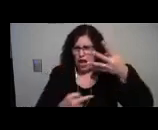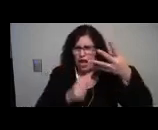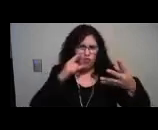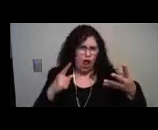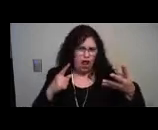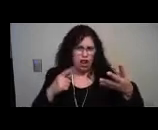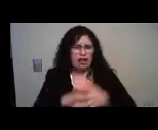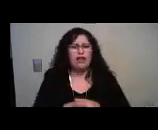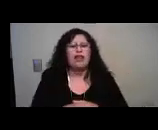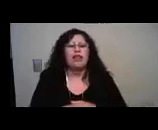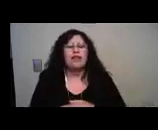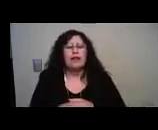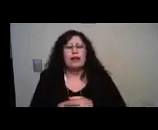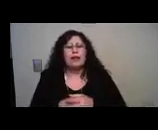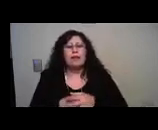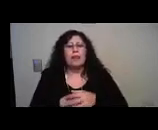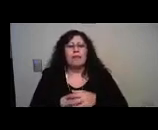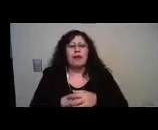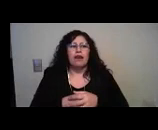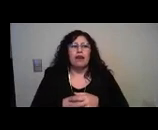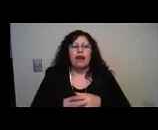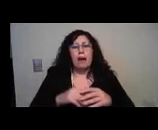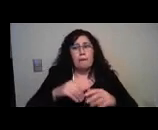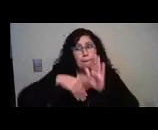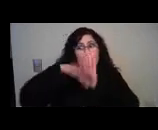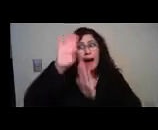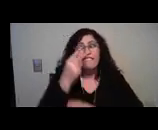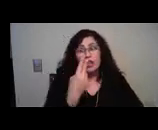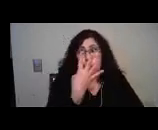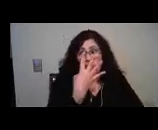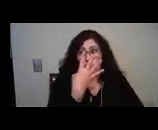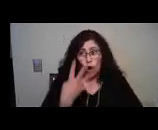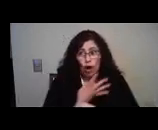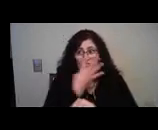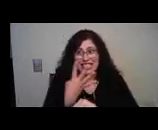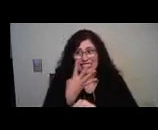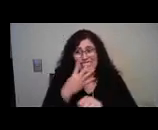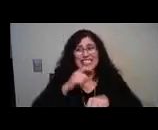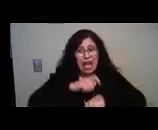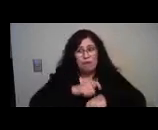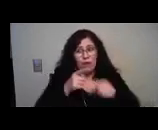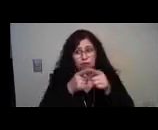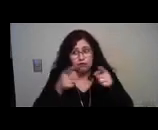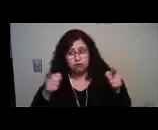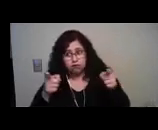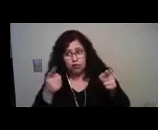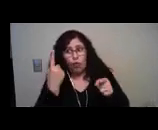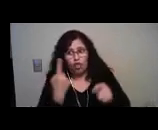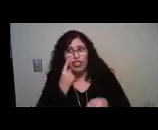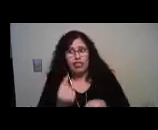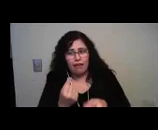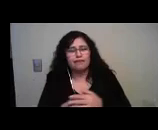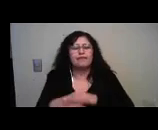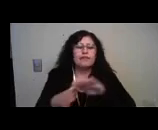persona o que va a tener deben de durar sobre 24 horas, ¿ya? Y existen los que se conocen